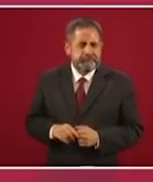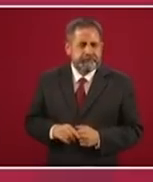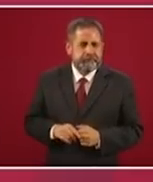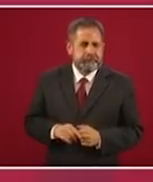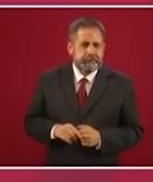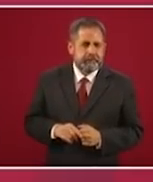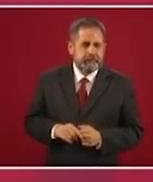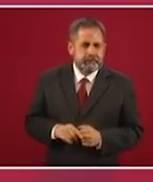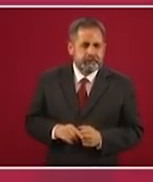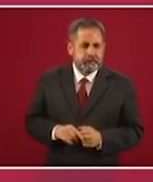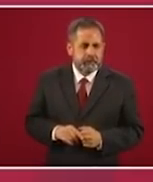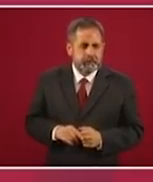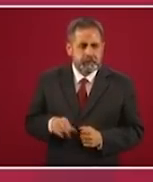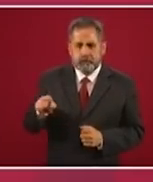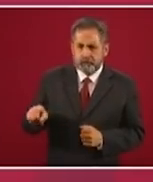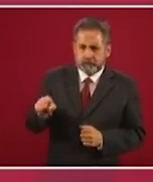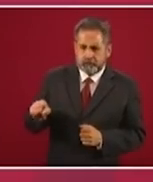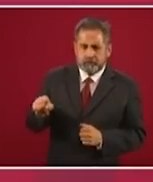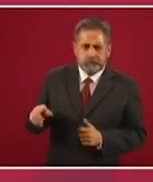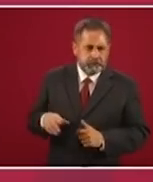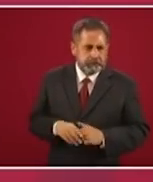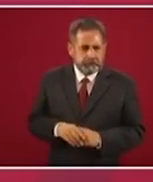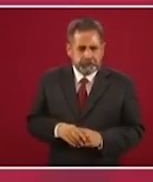es un